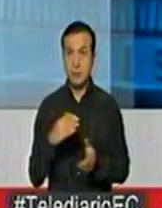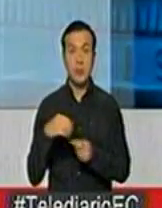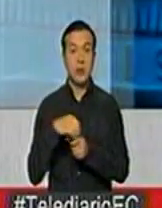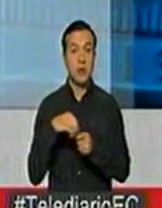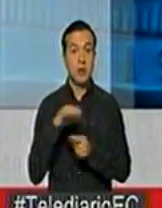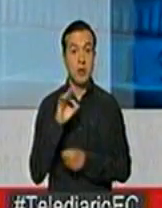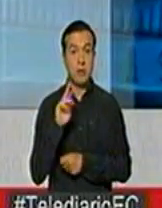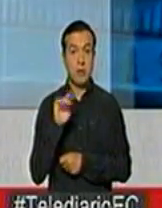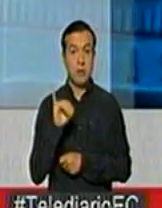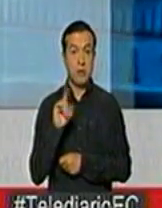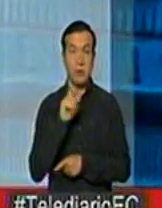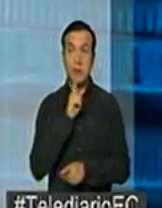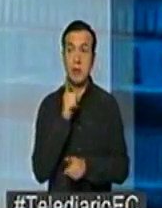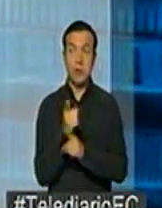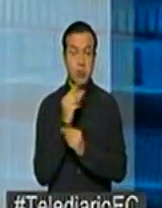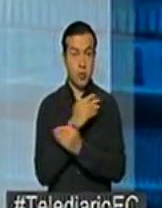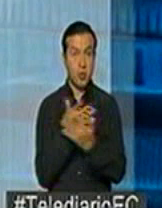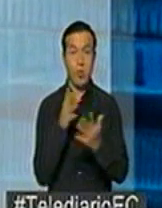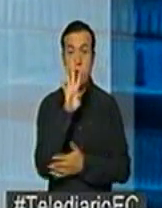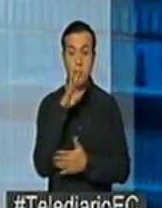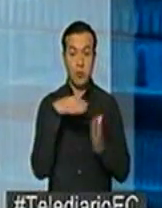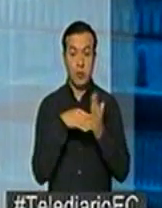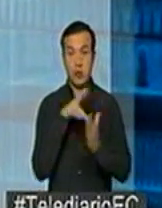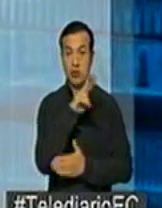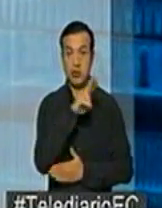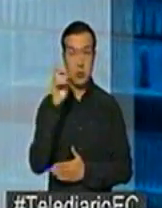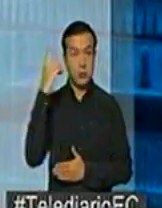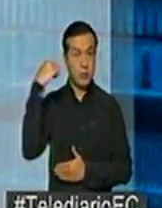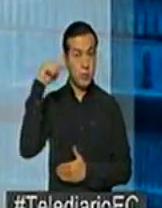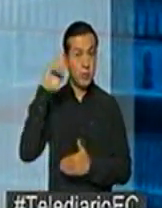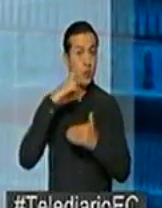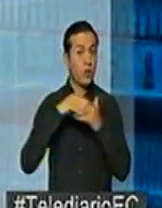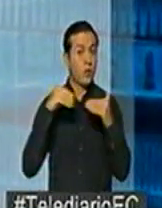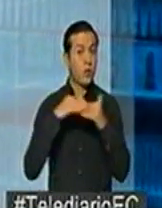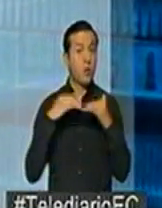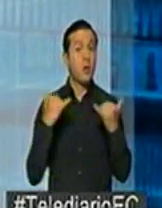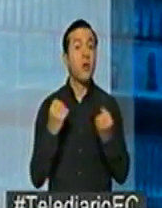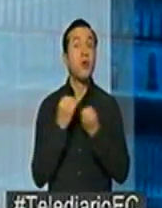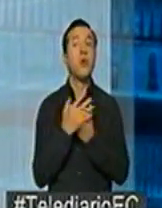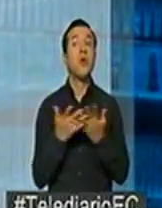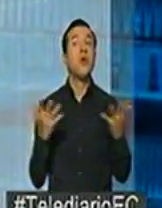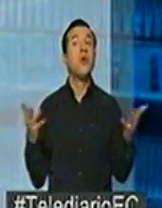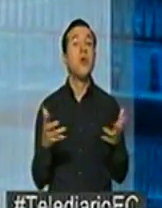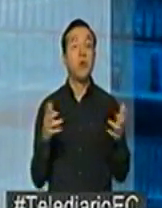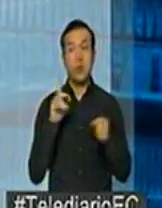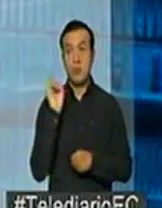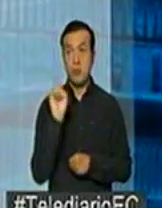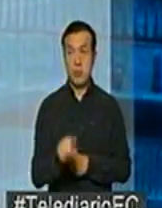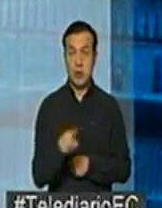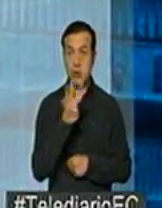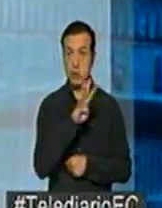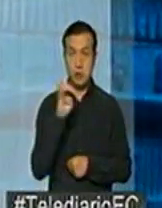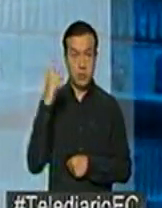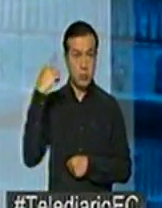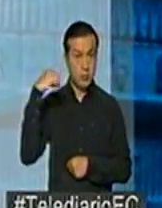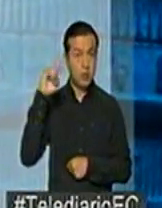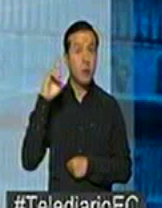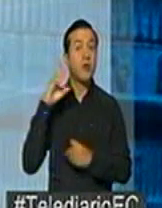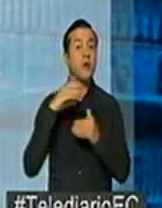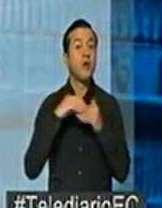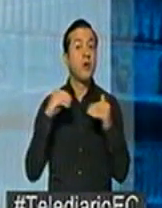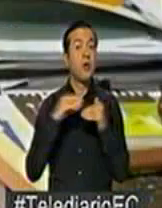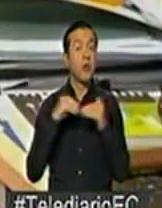Monetario comprometió recursos al país por 4.200 millones de dólares y este año se esperaba que lleguen 1.400 millones de dólares de parte